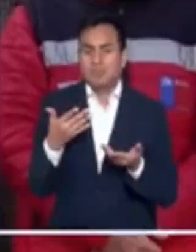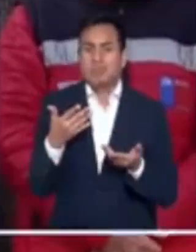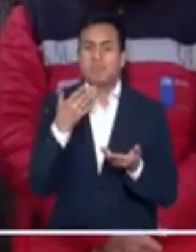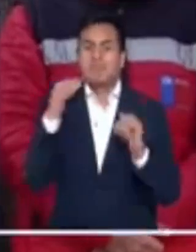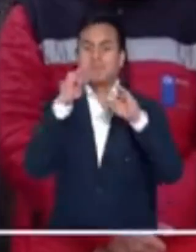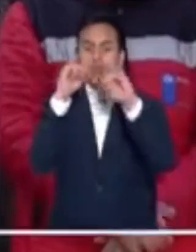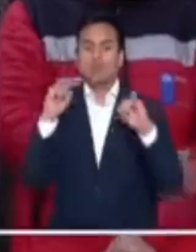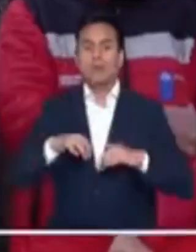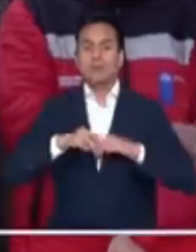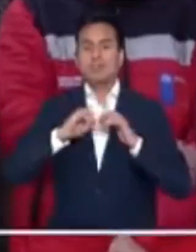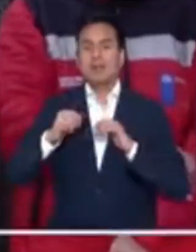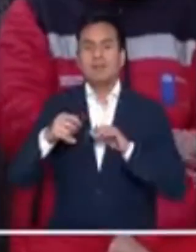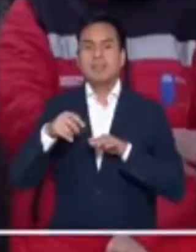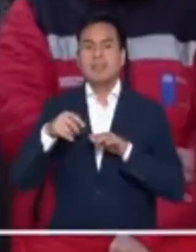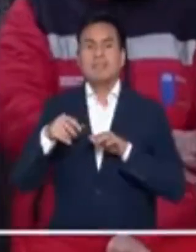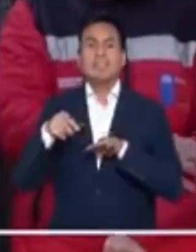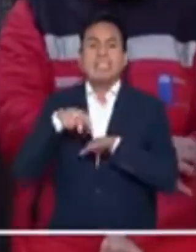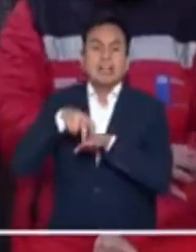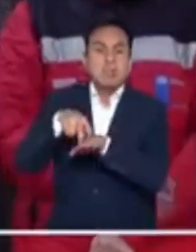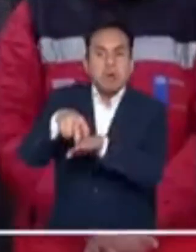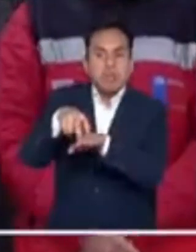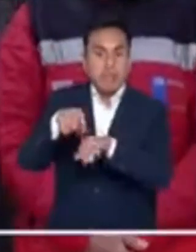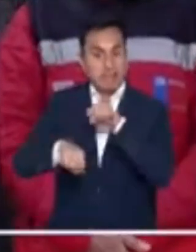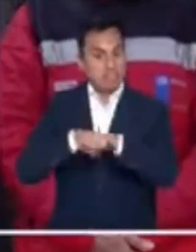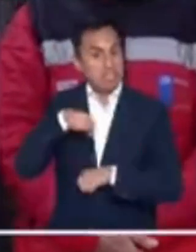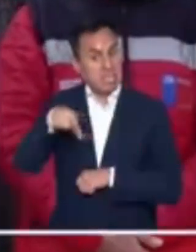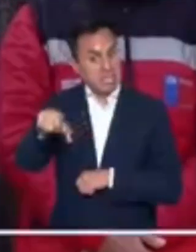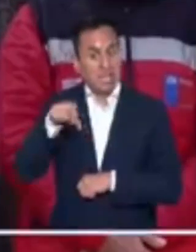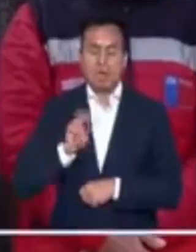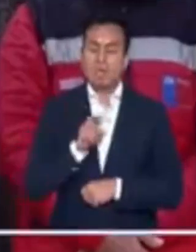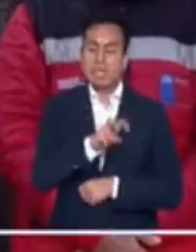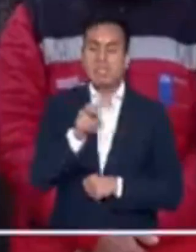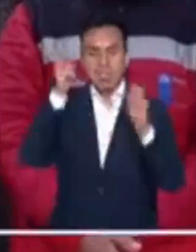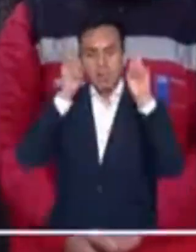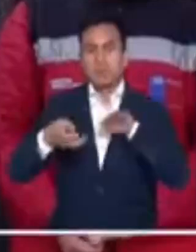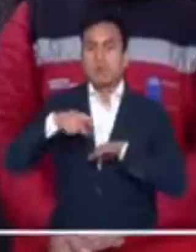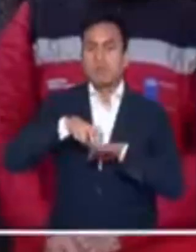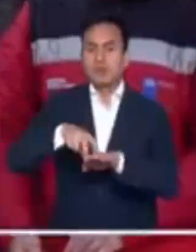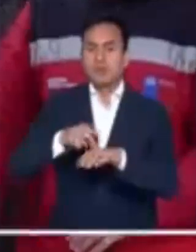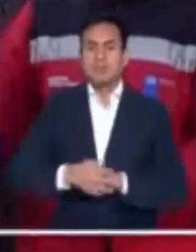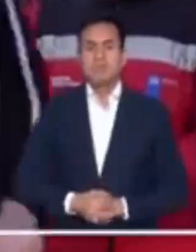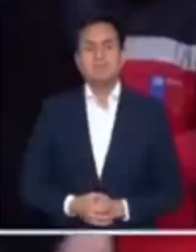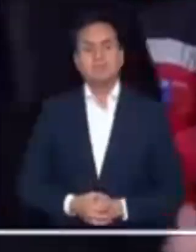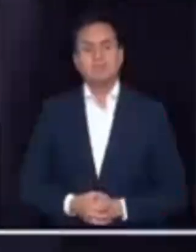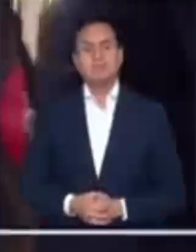los modos más sustentables de transporte, como la bicicleta, la caminata y el transporte público.